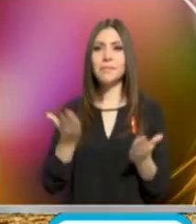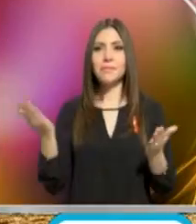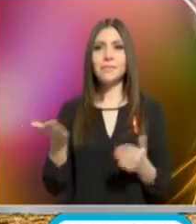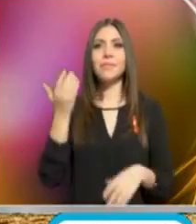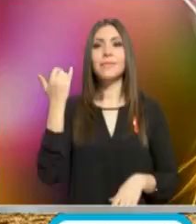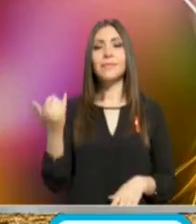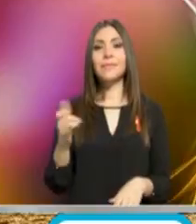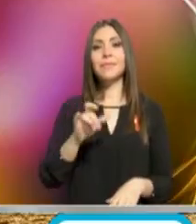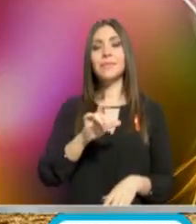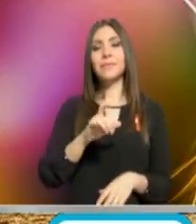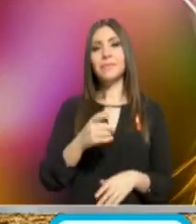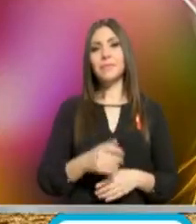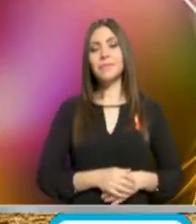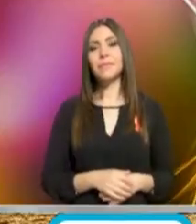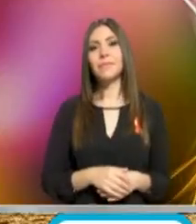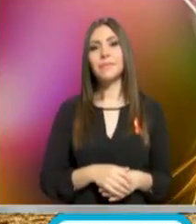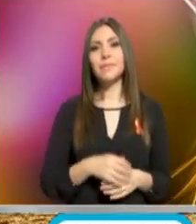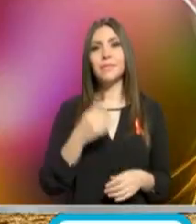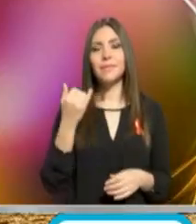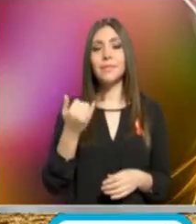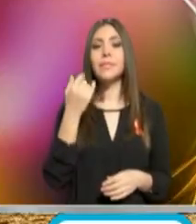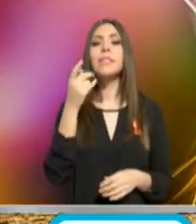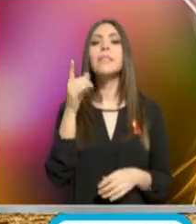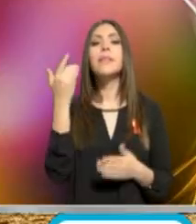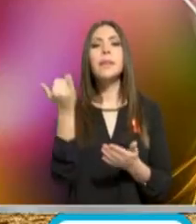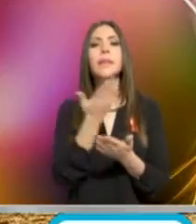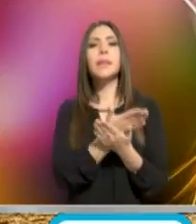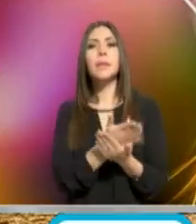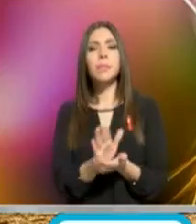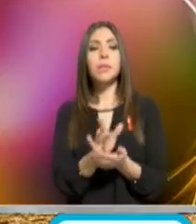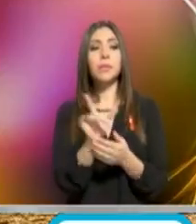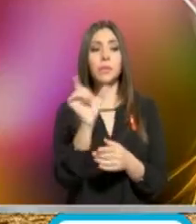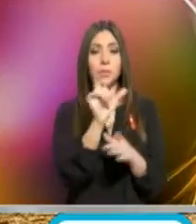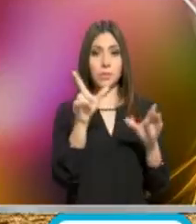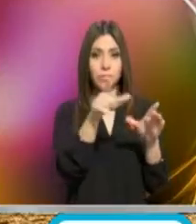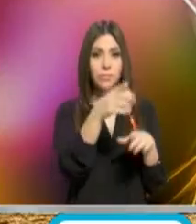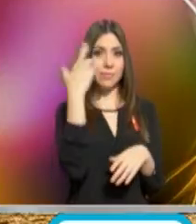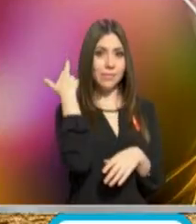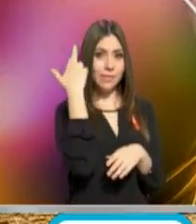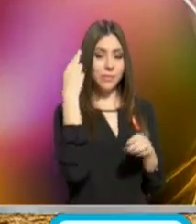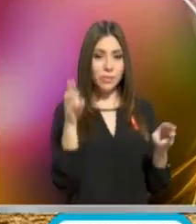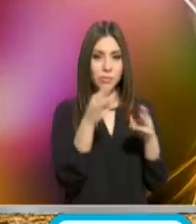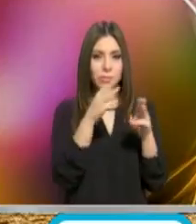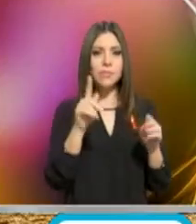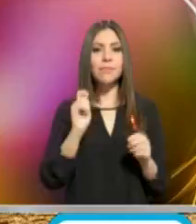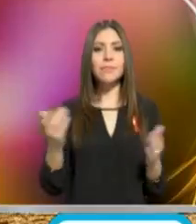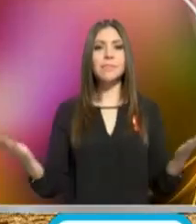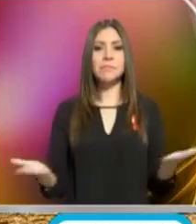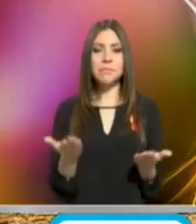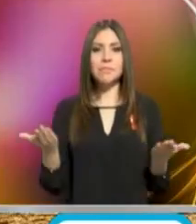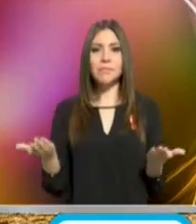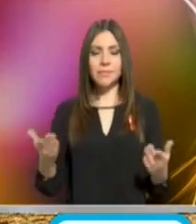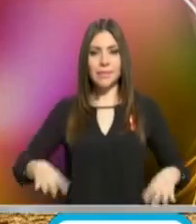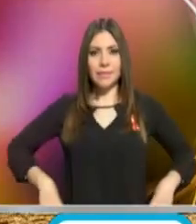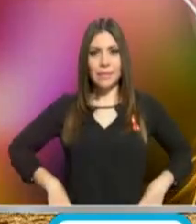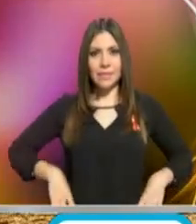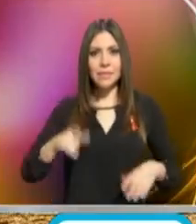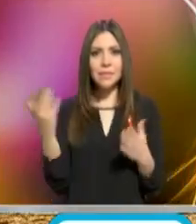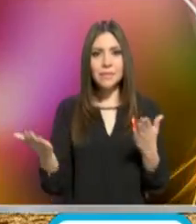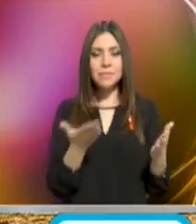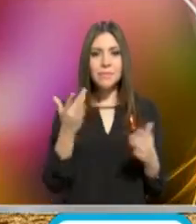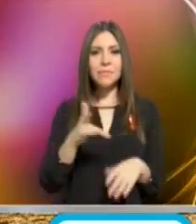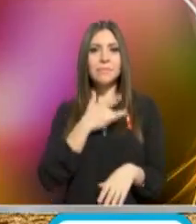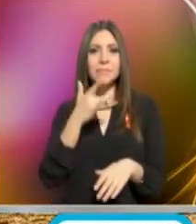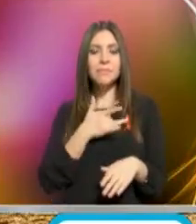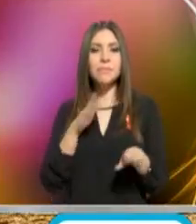pero, ahora sí. pero pues, además, sí. fíjate, ¿qué movemos cuando oímos esa música? ¿Qué es lo que nos invita a la mover? caderilla, La ¿no? cadera. Fíjate, o sea, la música